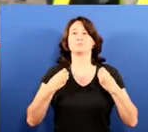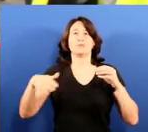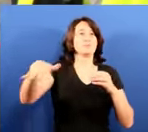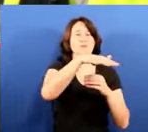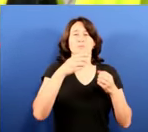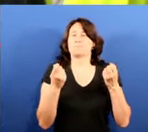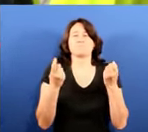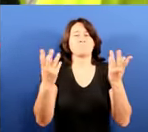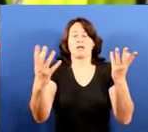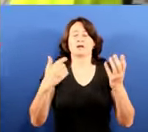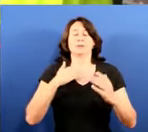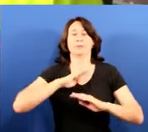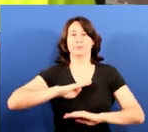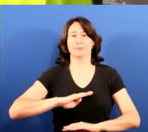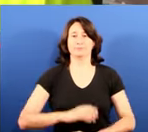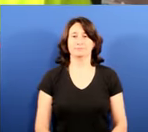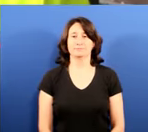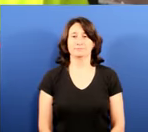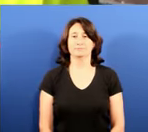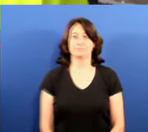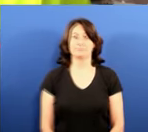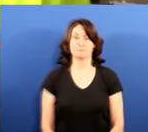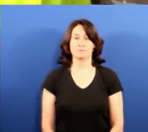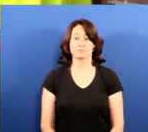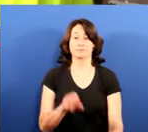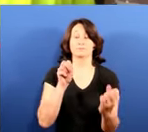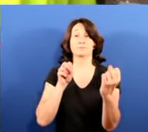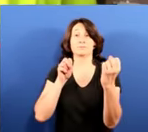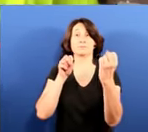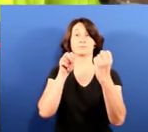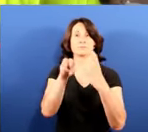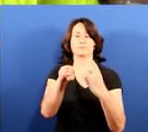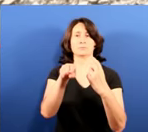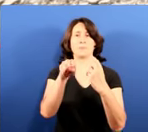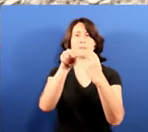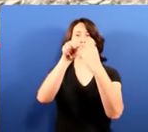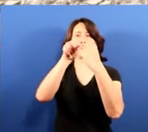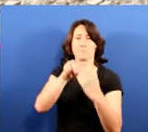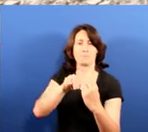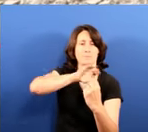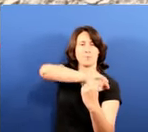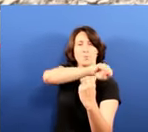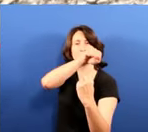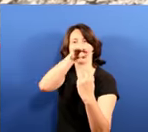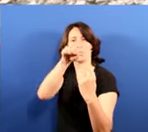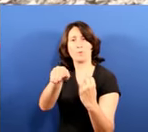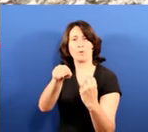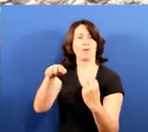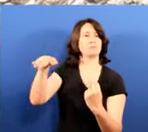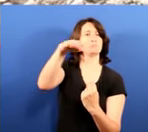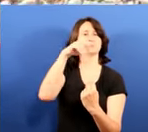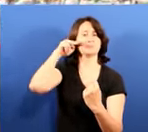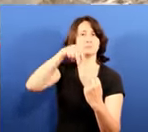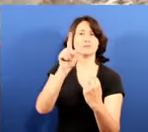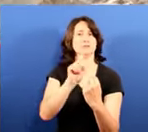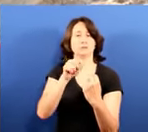Olabeaga se van a ver libres del tráfico molesto y peligroso de la autopista. Especialmente importante es la actuación en Bentasarra